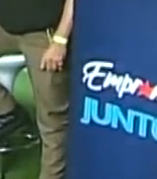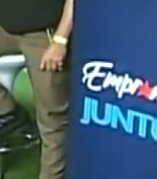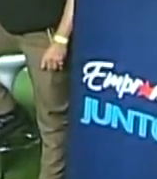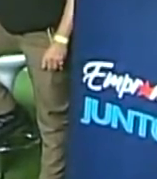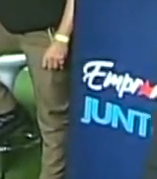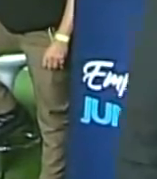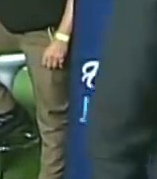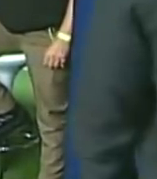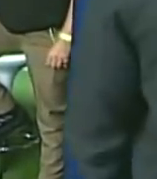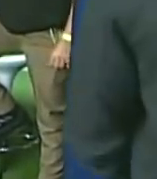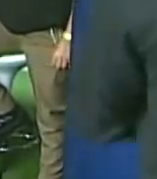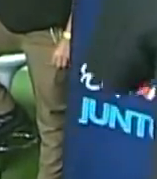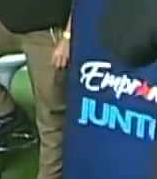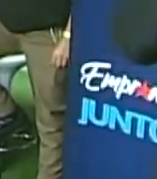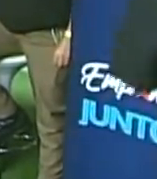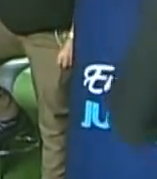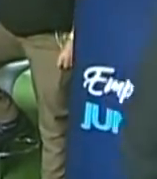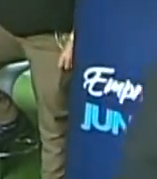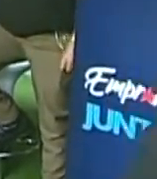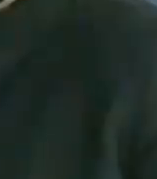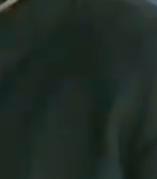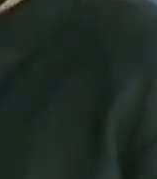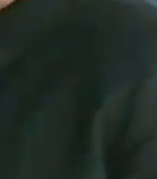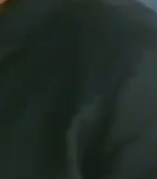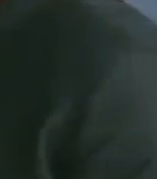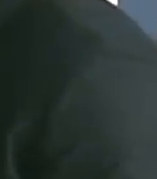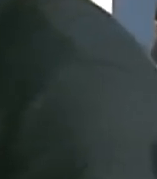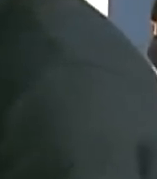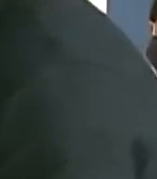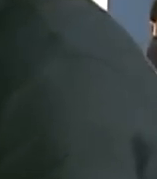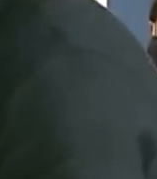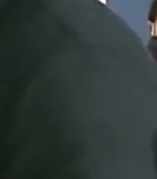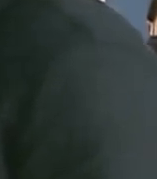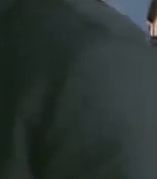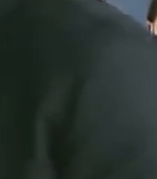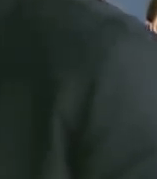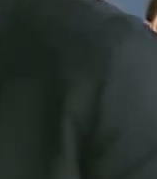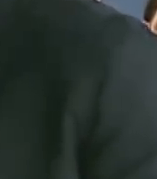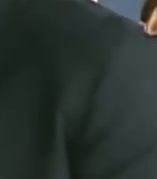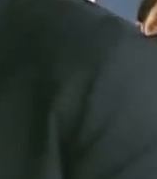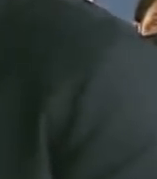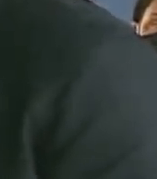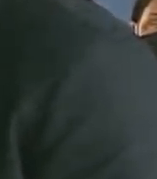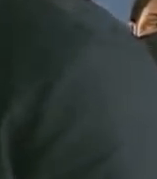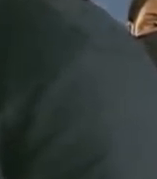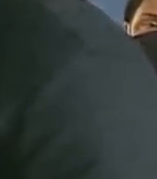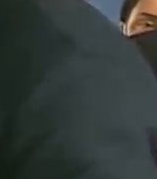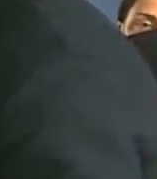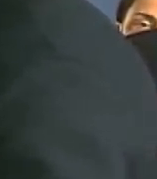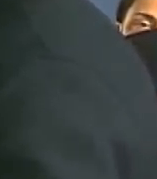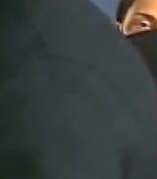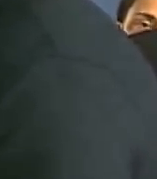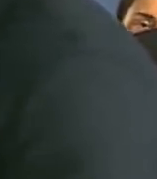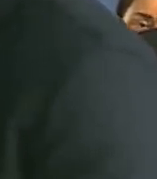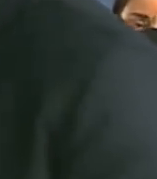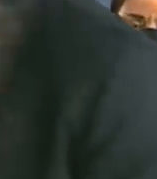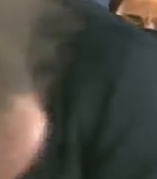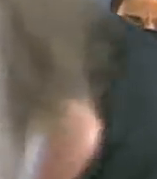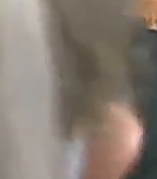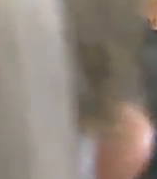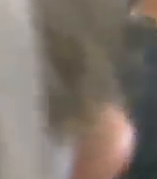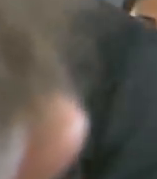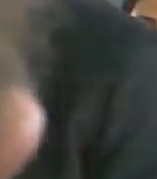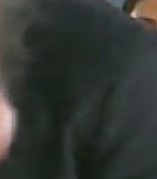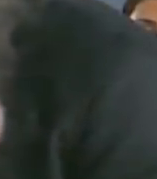presidente. Buenas tardes a todos. Bueno, aquí estamos viendo la presencia, a partir del 15 de octubre se crea la ley de